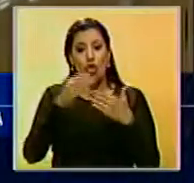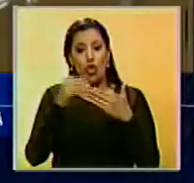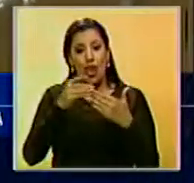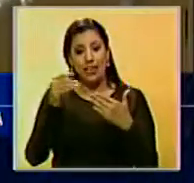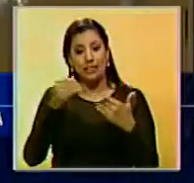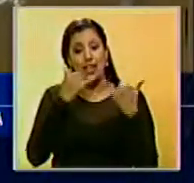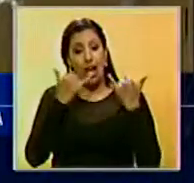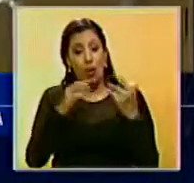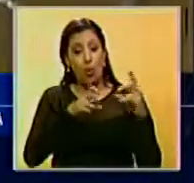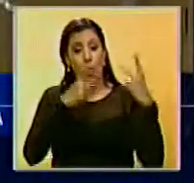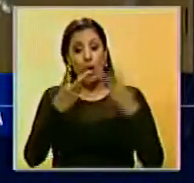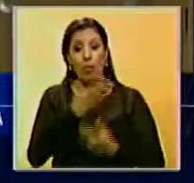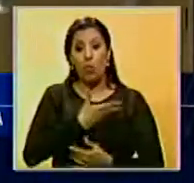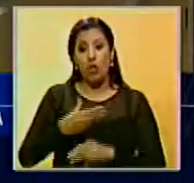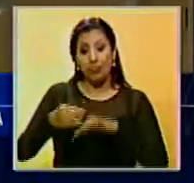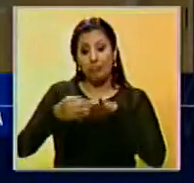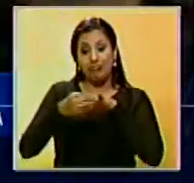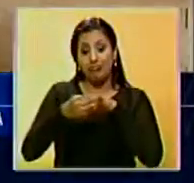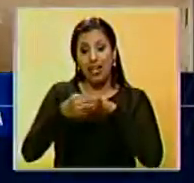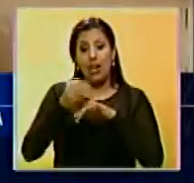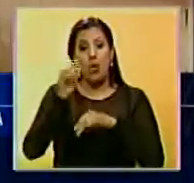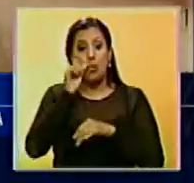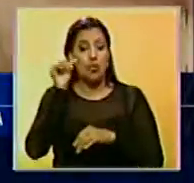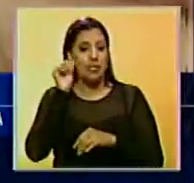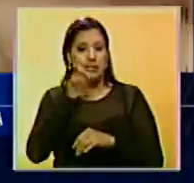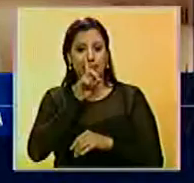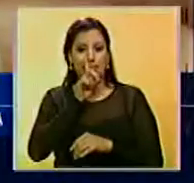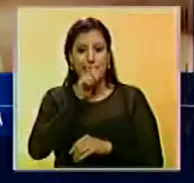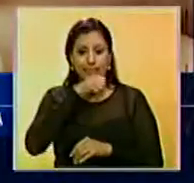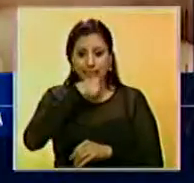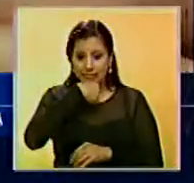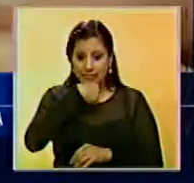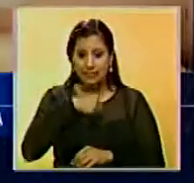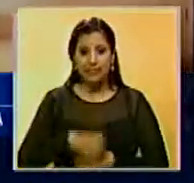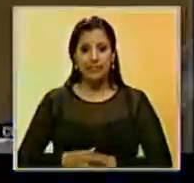dólares. Su nuevo dueño o dueña ha optado por mantenerse en el anonimato.